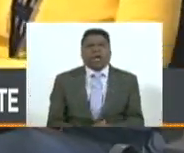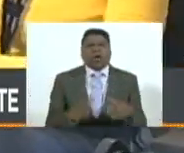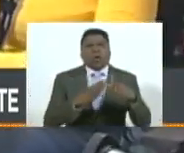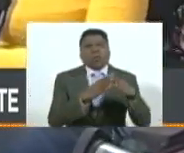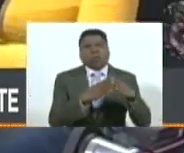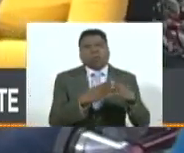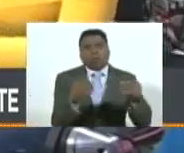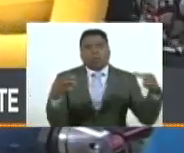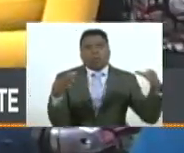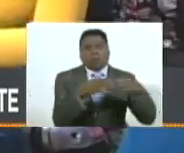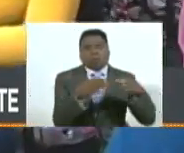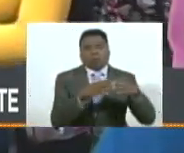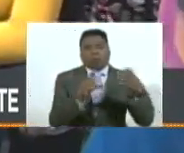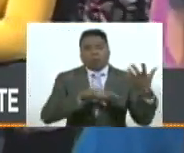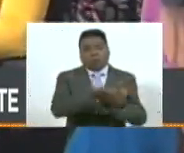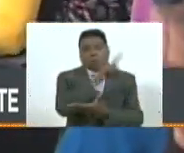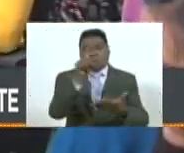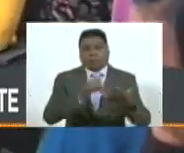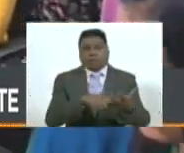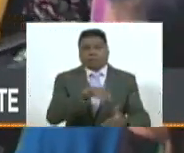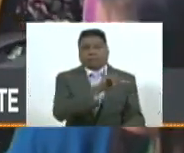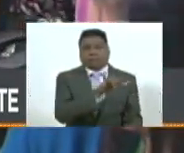sectores nacionales, y que